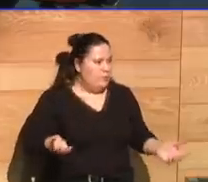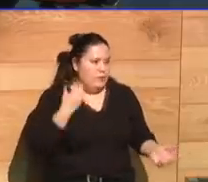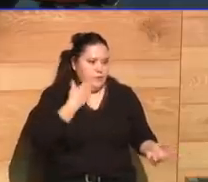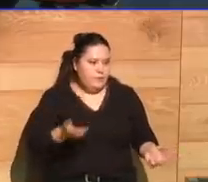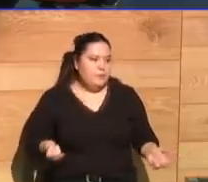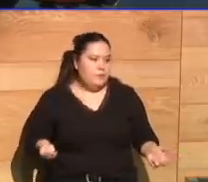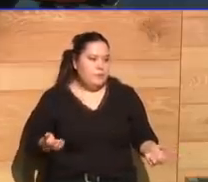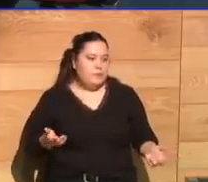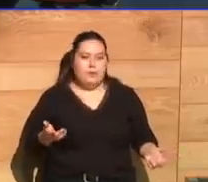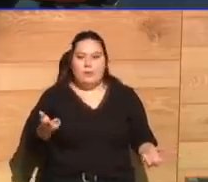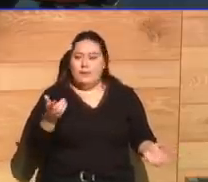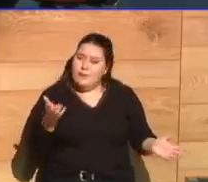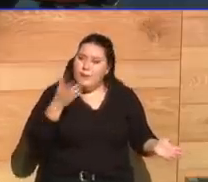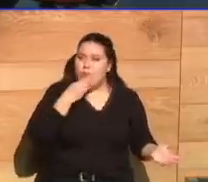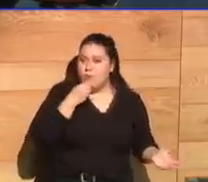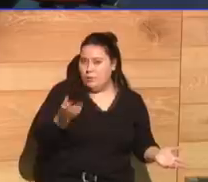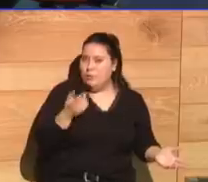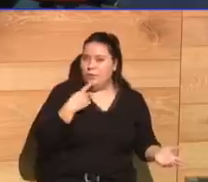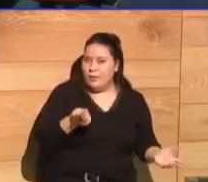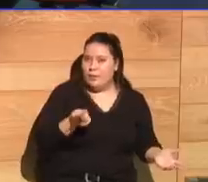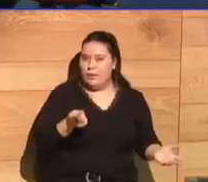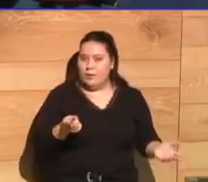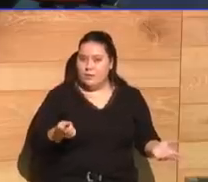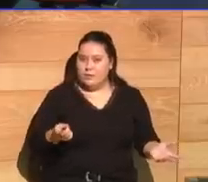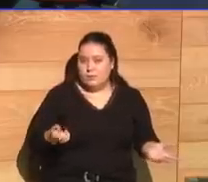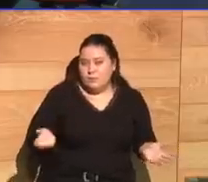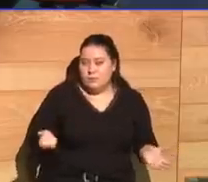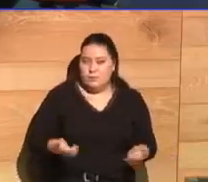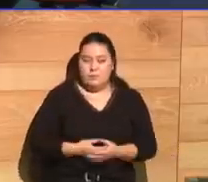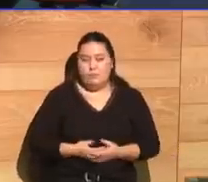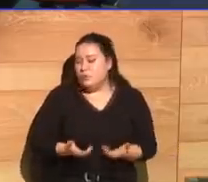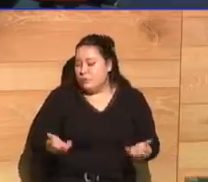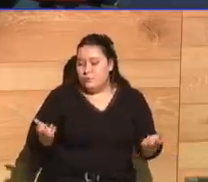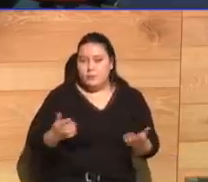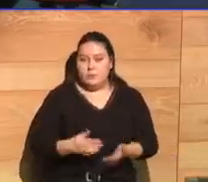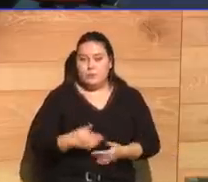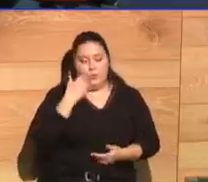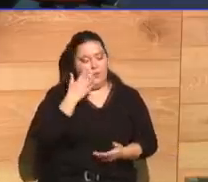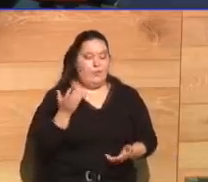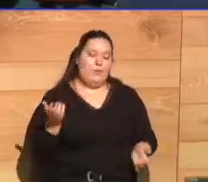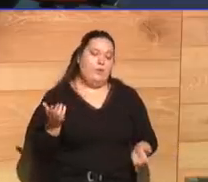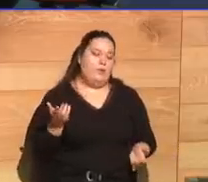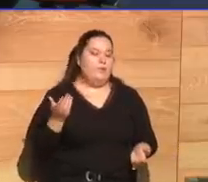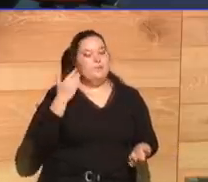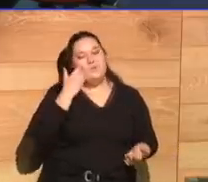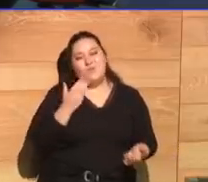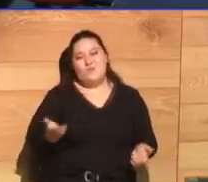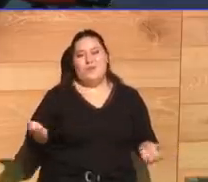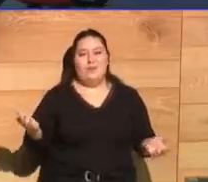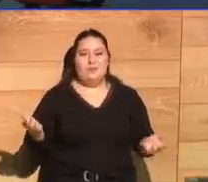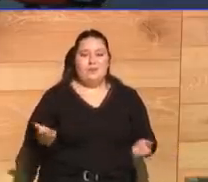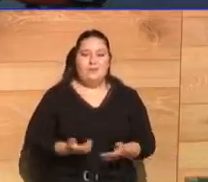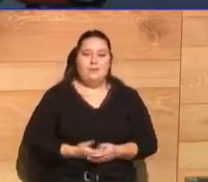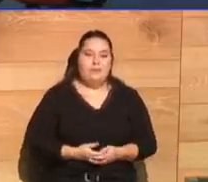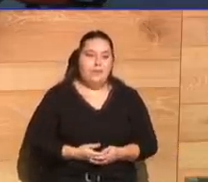verdad, con lo bonito que hubiera sido que dijeras lo que mide Richard Donner. Pues no. Es muy feo, Juan, es muy feo. Y eso se sabe porque